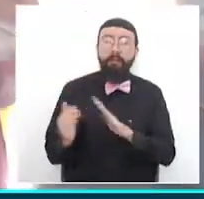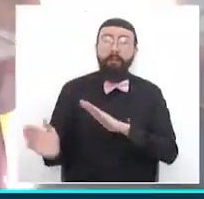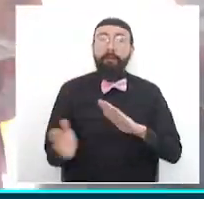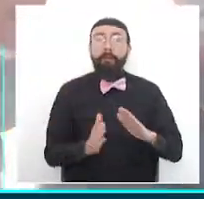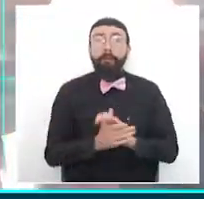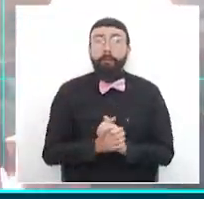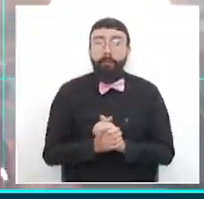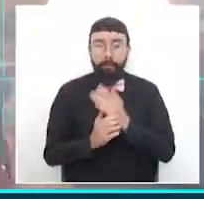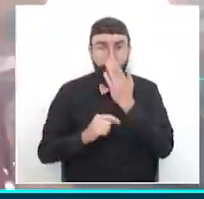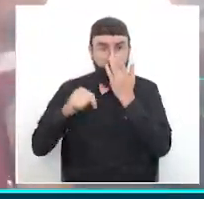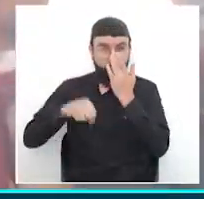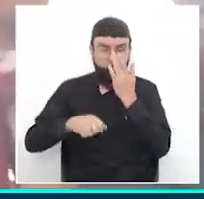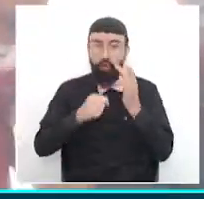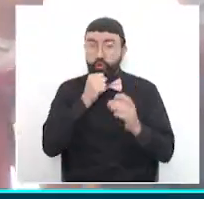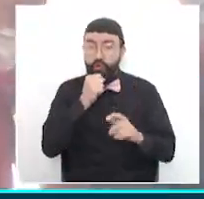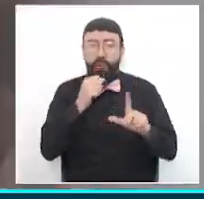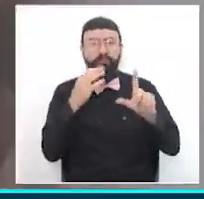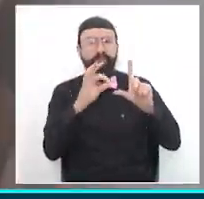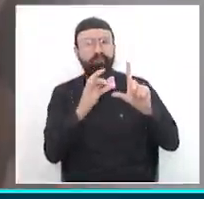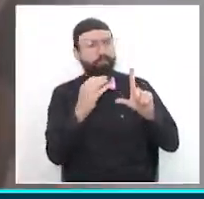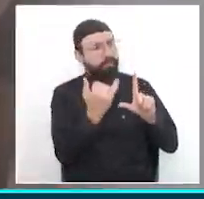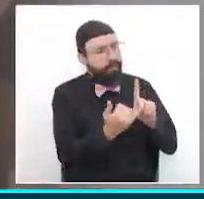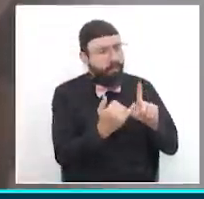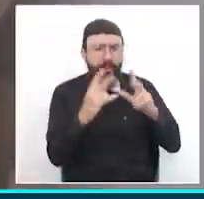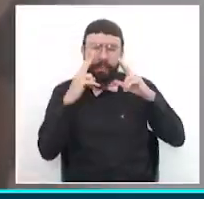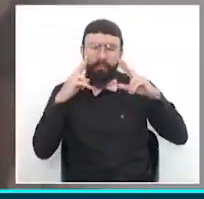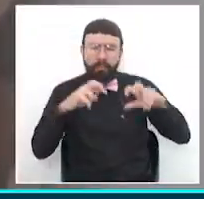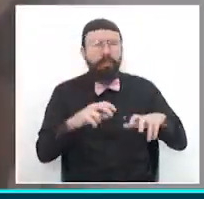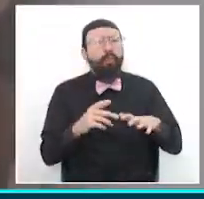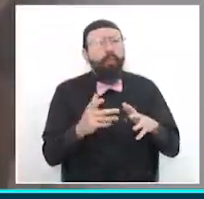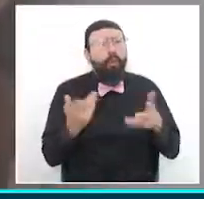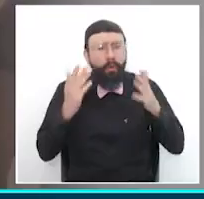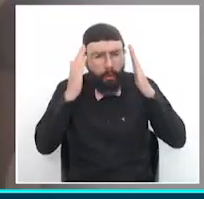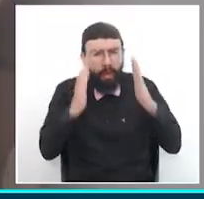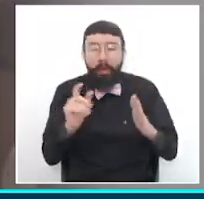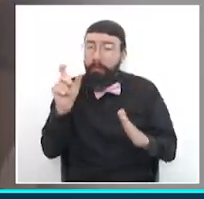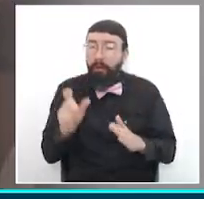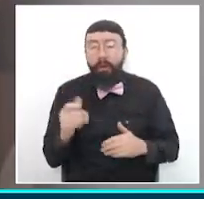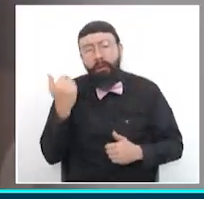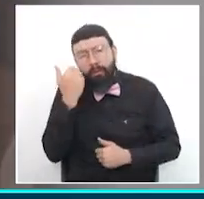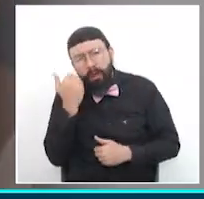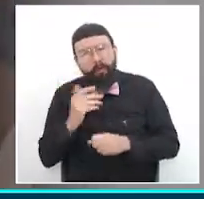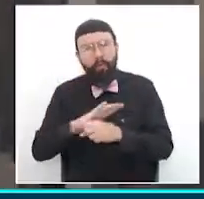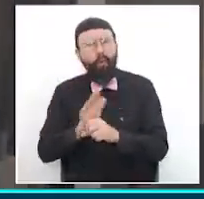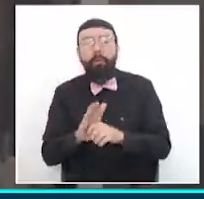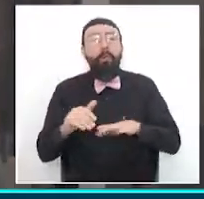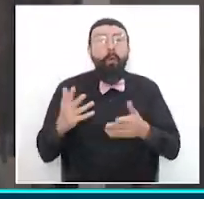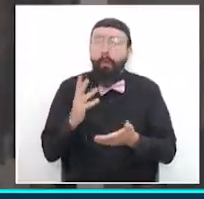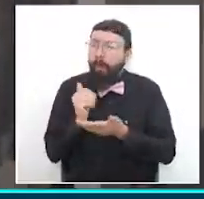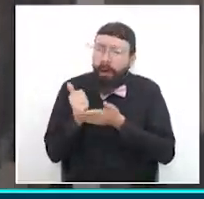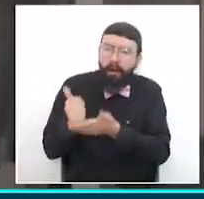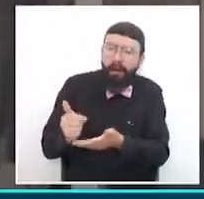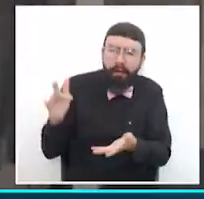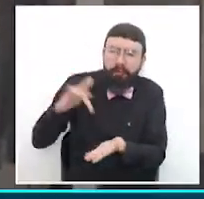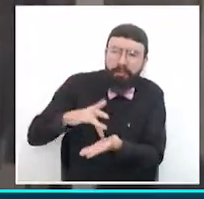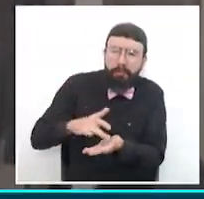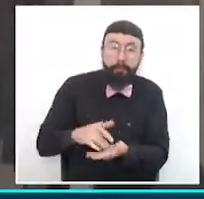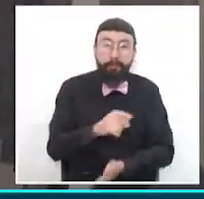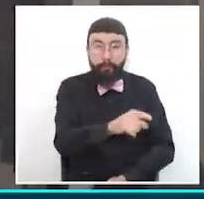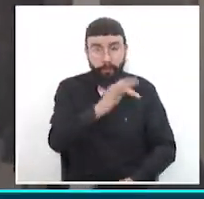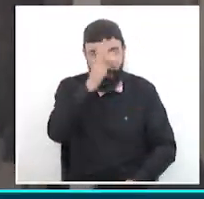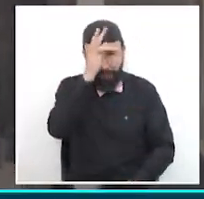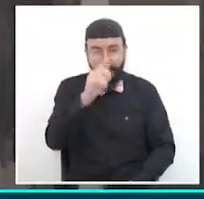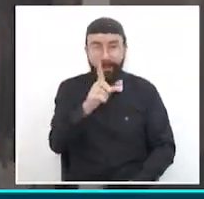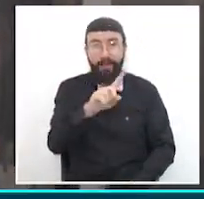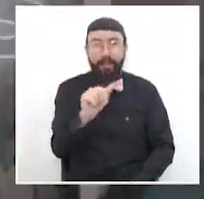En Telecafé Noticias mostramos cómo es la ruta de atención para un paciente con COVID-19. El Hospital Santa Mónica nos abre